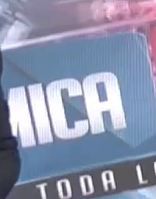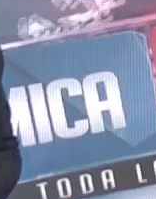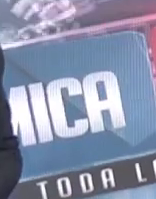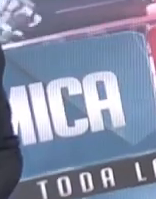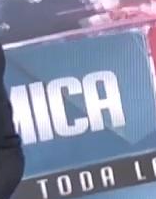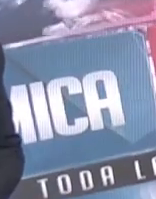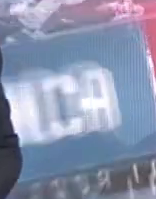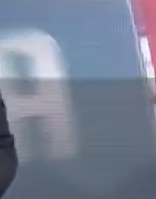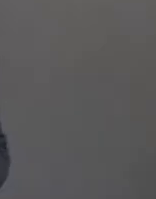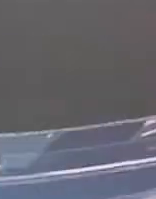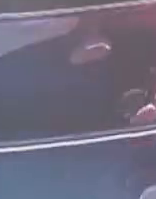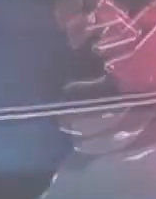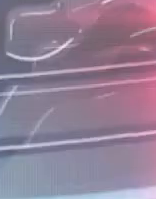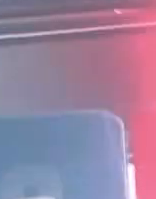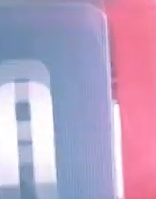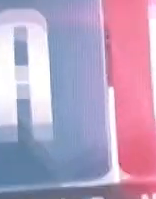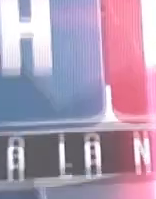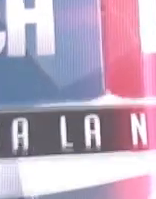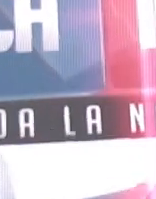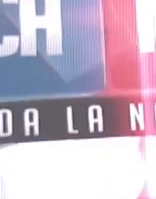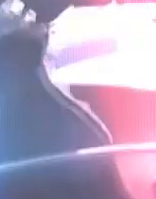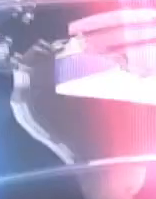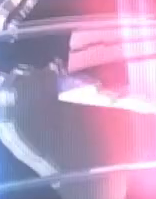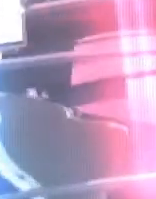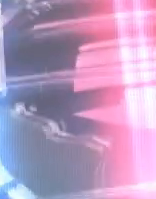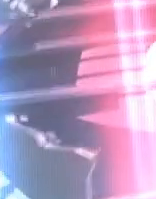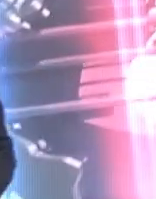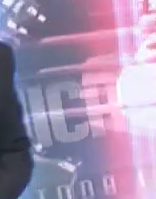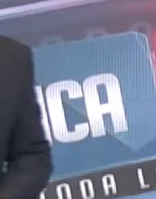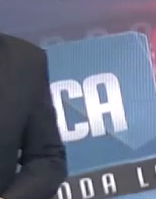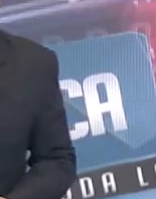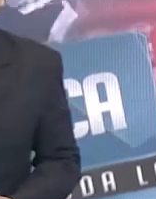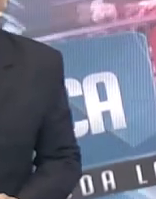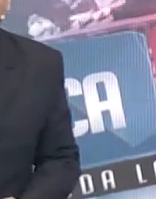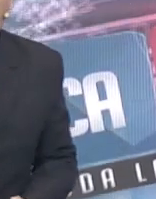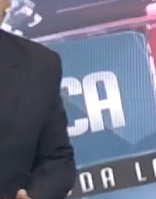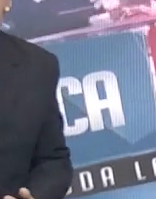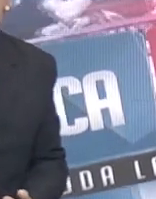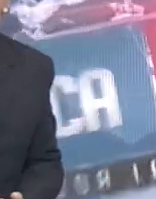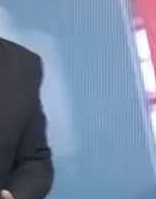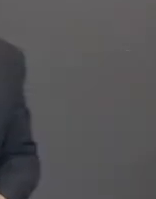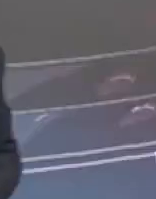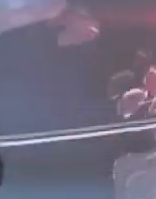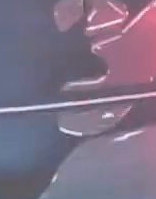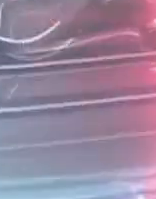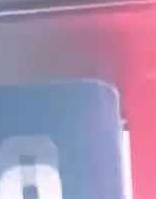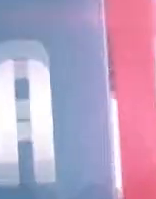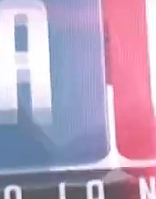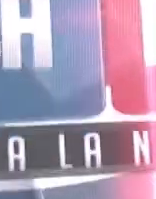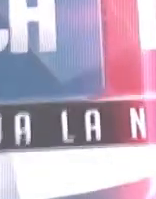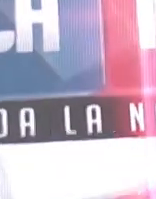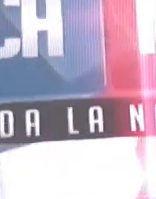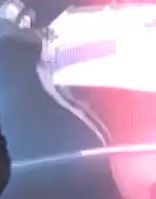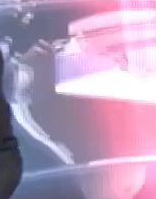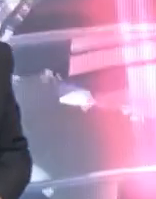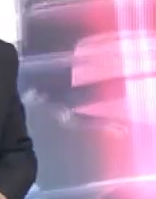Bueno, una muy buena noticia, digo, para todos aquellos que pretenden vacunarse rápido, como es con este sistema del